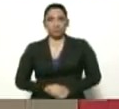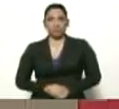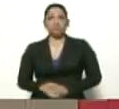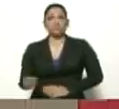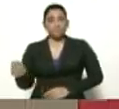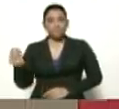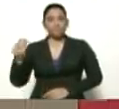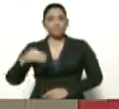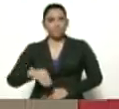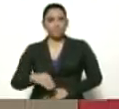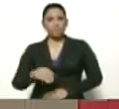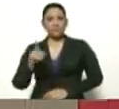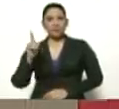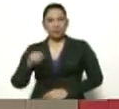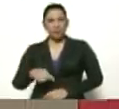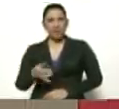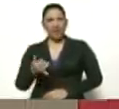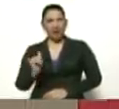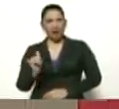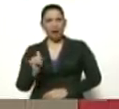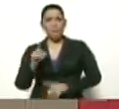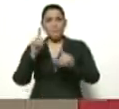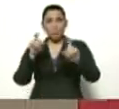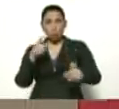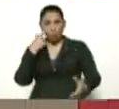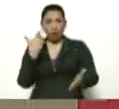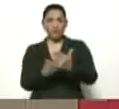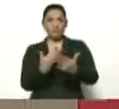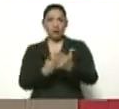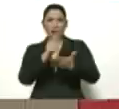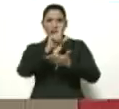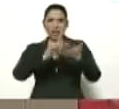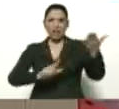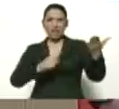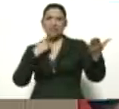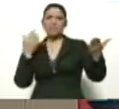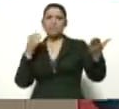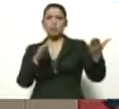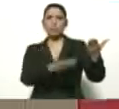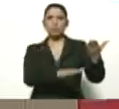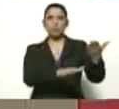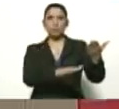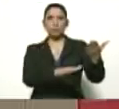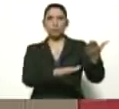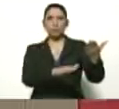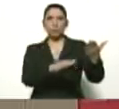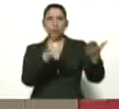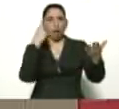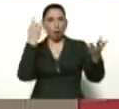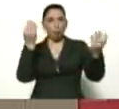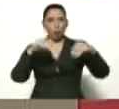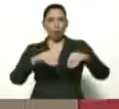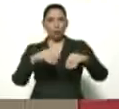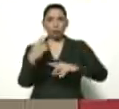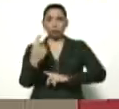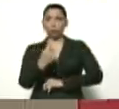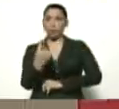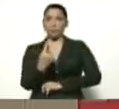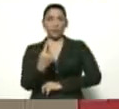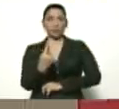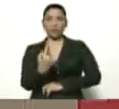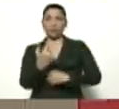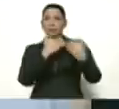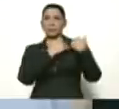están apareciendo indicios de que en las listas de los justiciables en este contrato no solamente estaban los